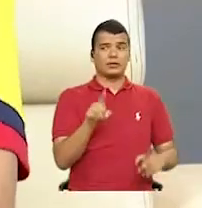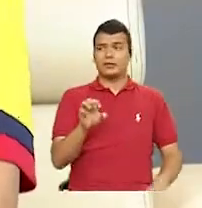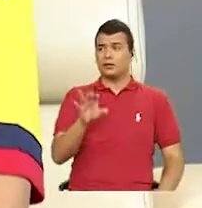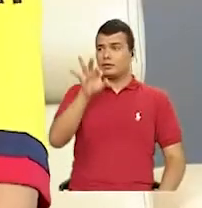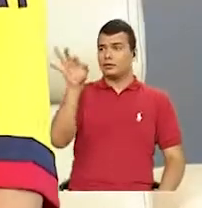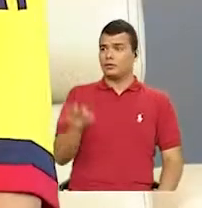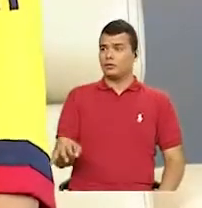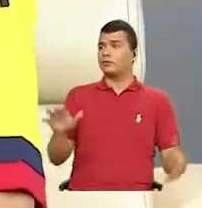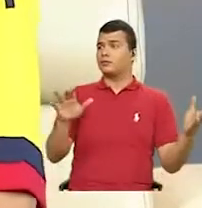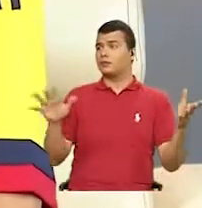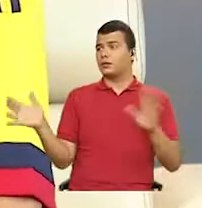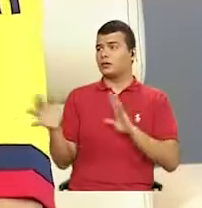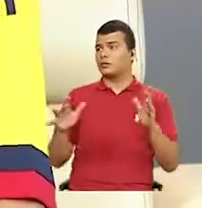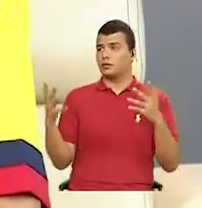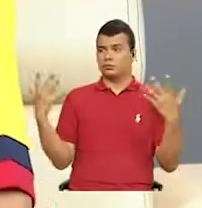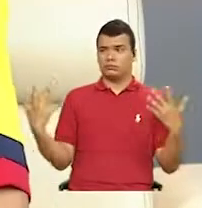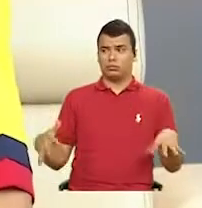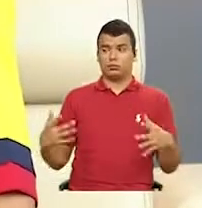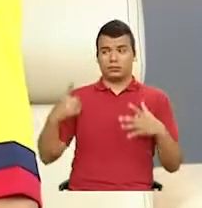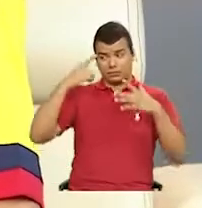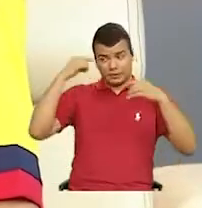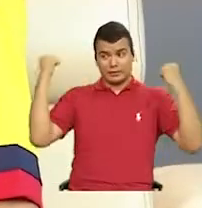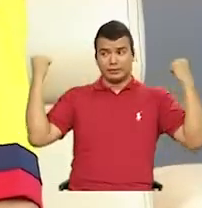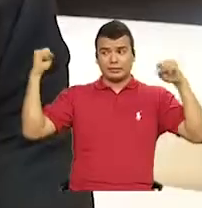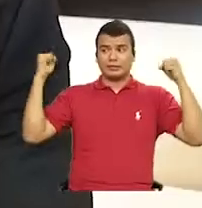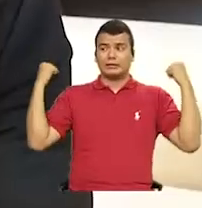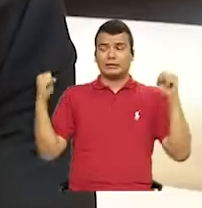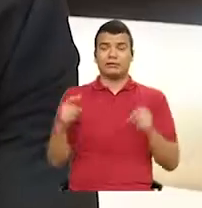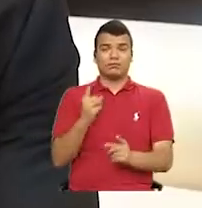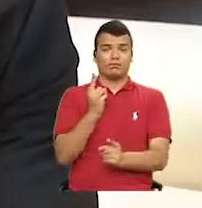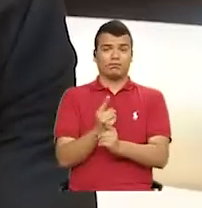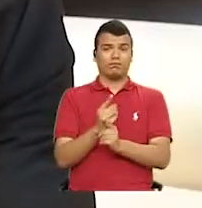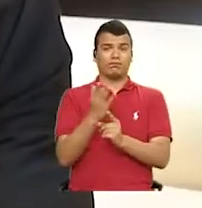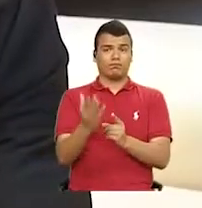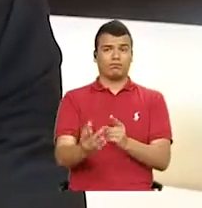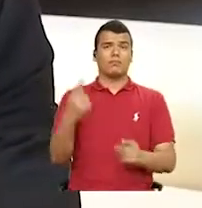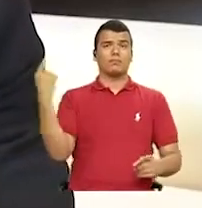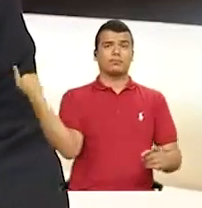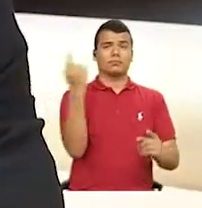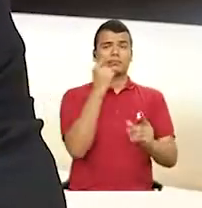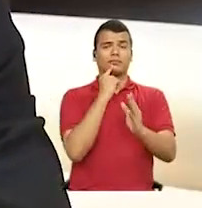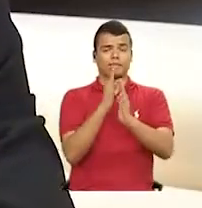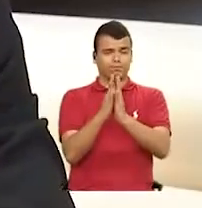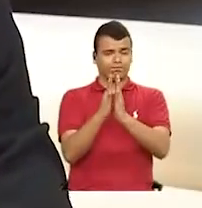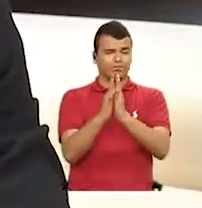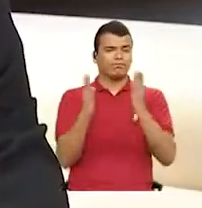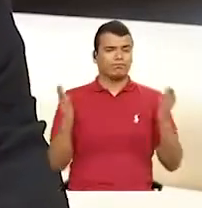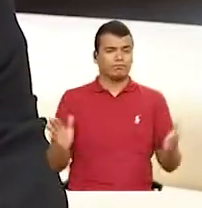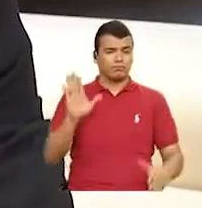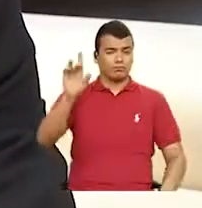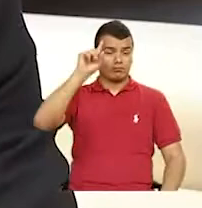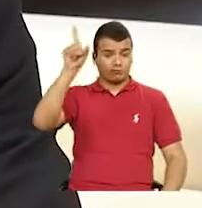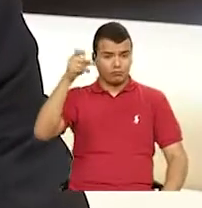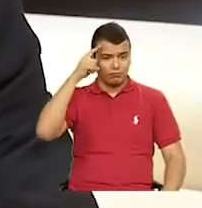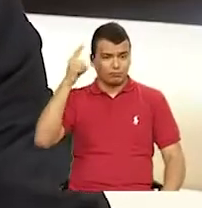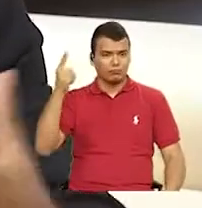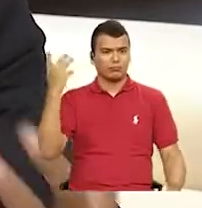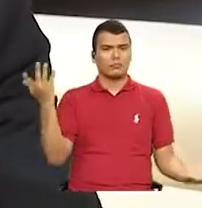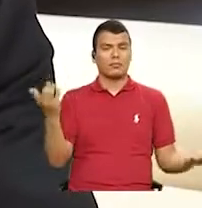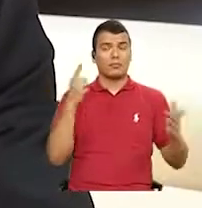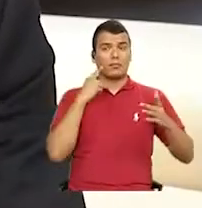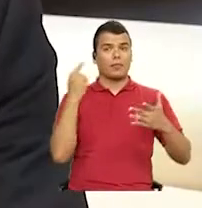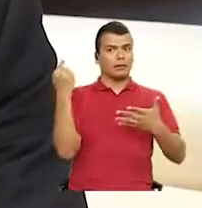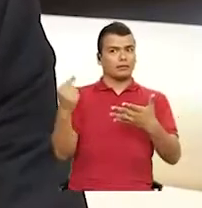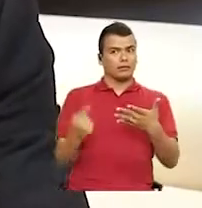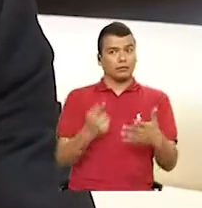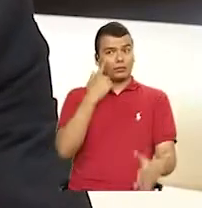equivale al 60%, sí. que es una cifra preocupante, médico. Claro, Mauro, entonces todo lo que se ha hecho desde el punto de vista del gobierno, de tratar de que no consumamos tantos